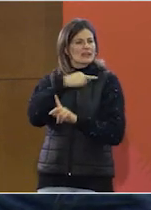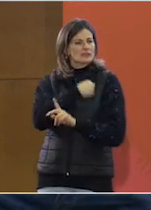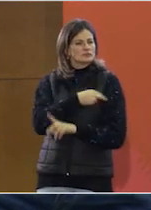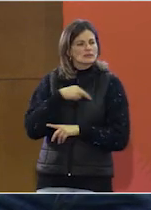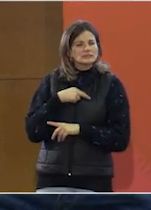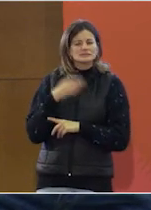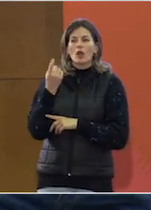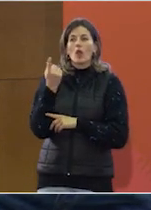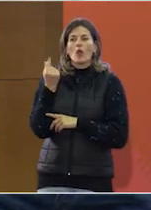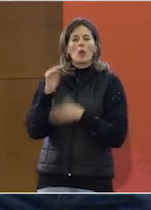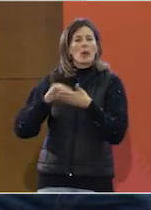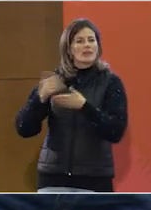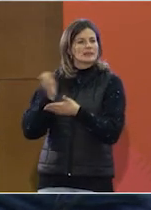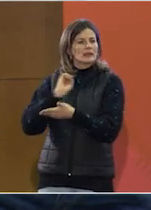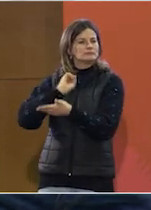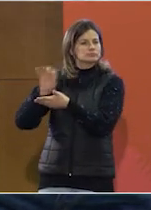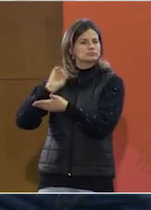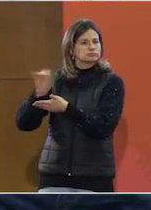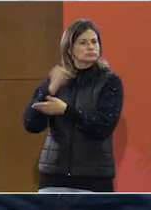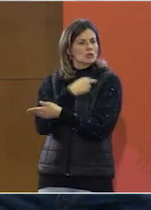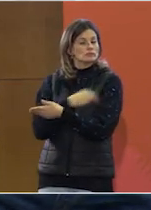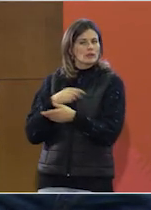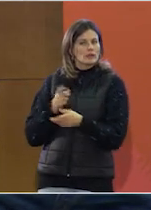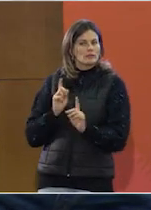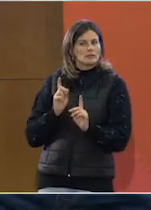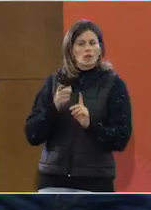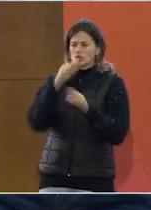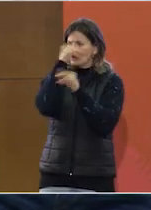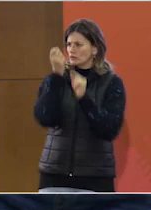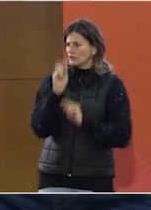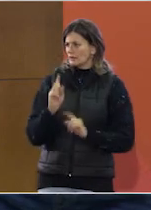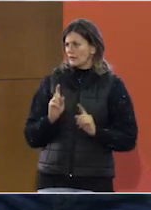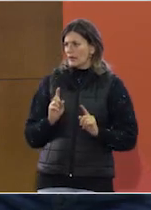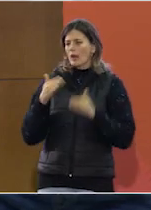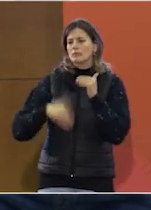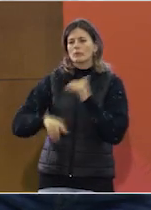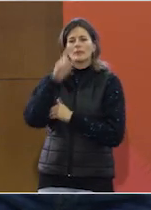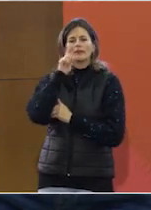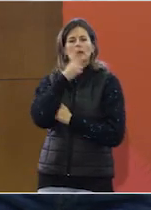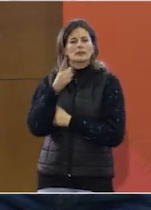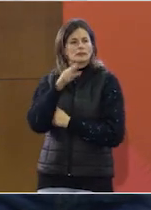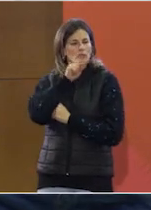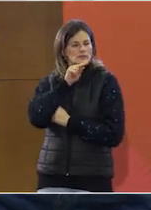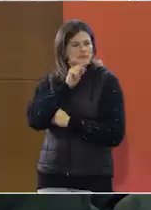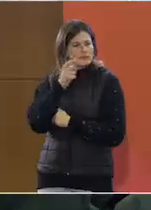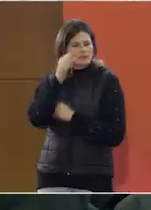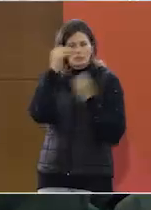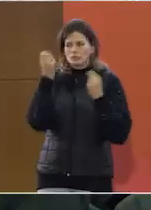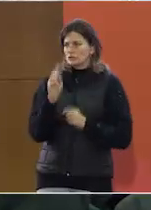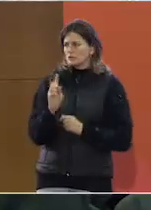la cuenta en Suiza. Que no se olviden, que no se olviden el 21 de diciembre